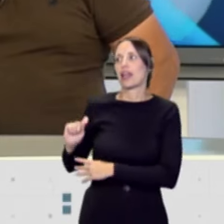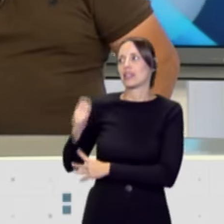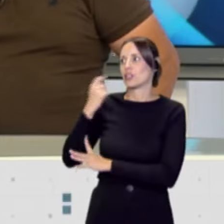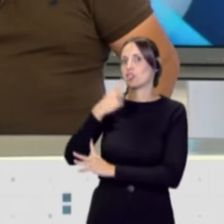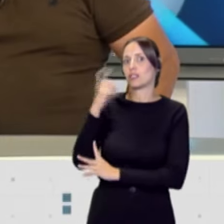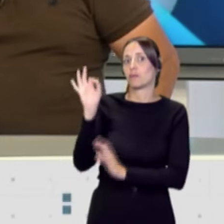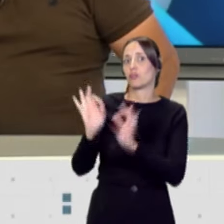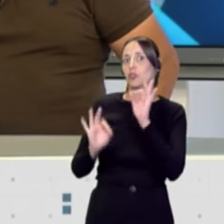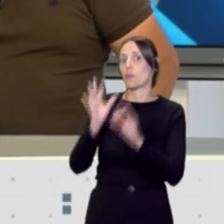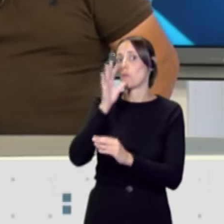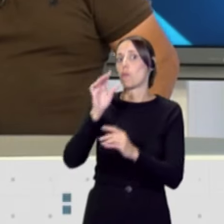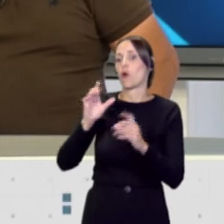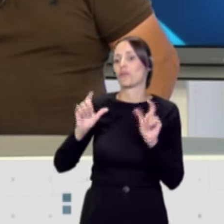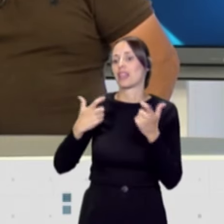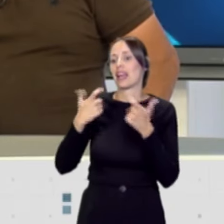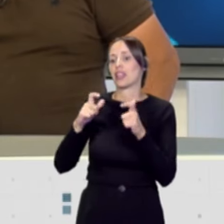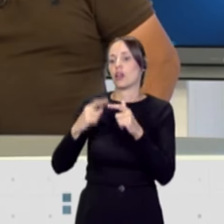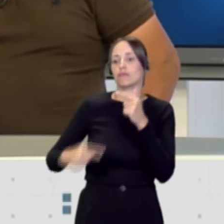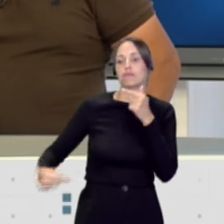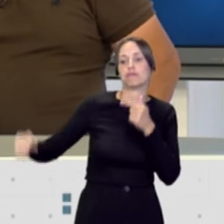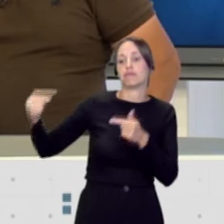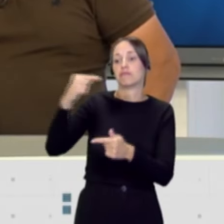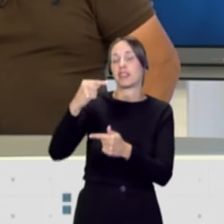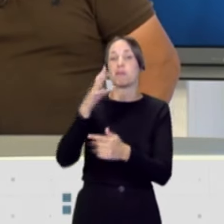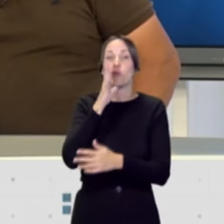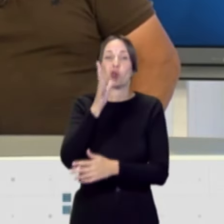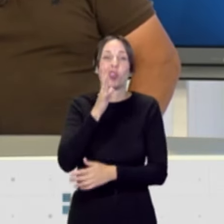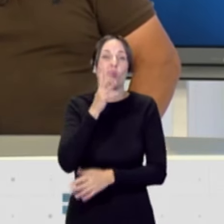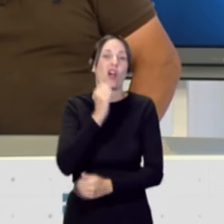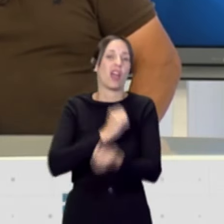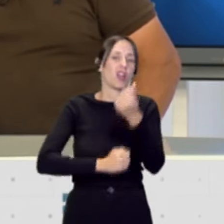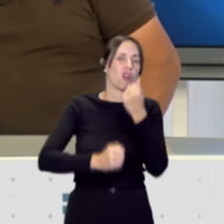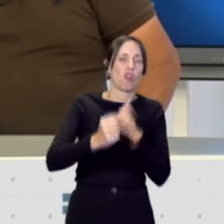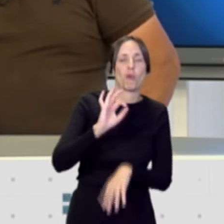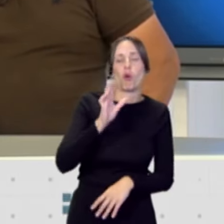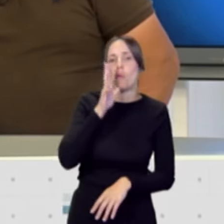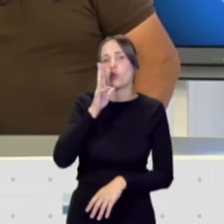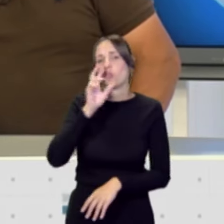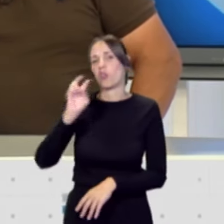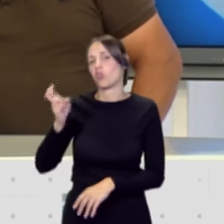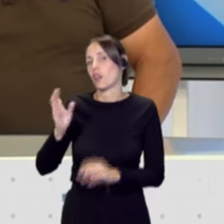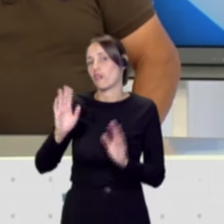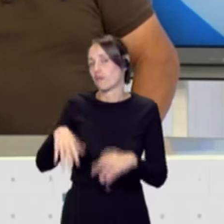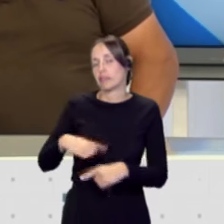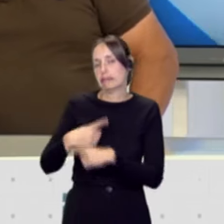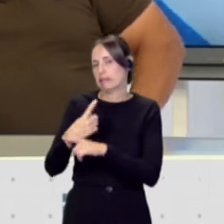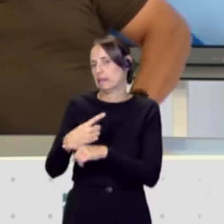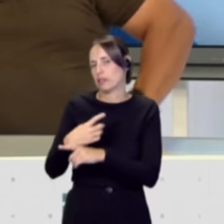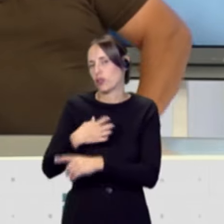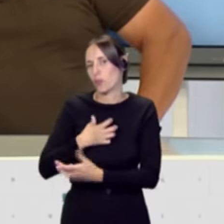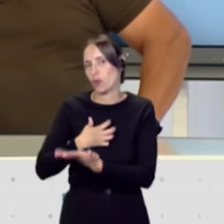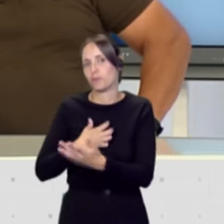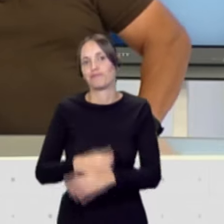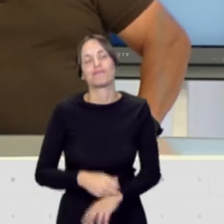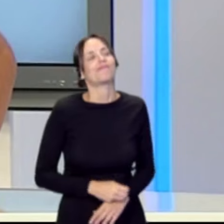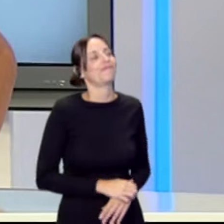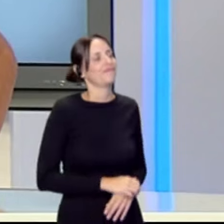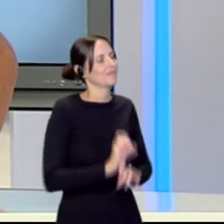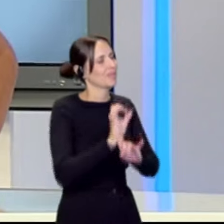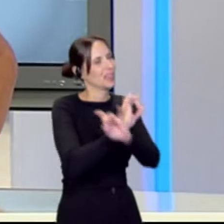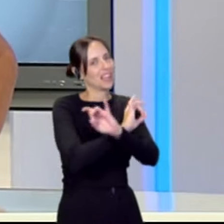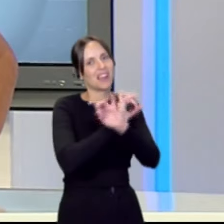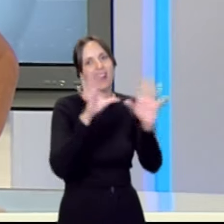de categoría, pero por motivos económicos y otros, pues bueno, no ha podido ser, ¿no? Sí, ahí lo teníamos claro de que subir a